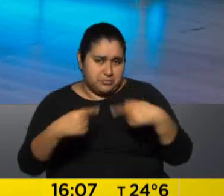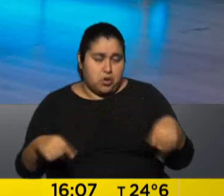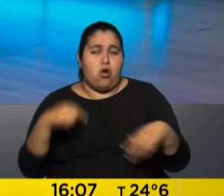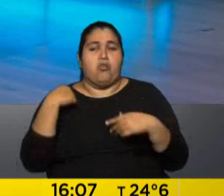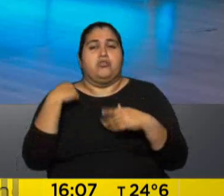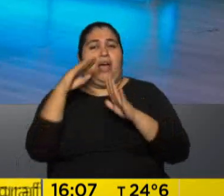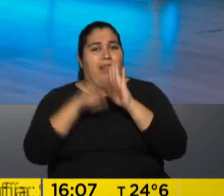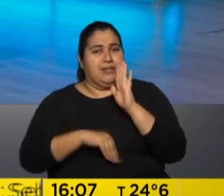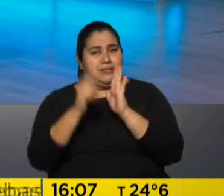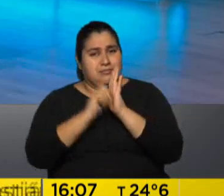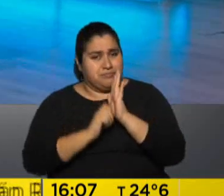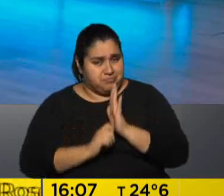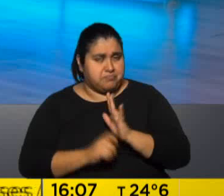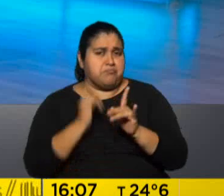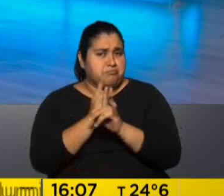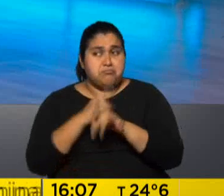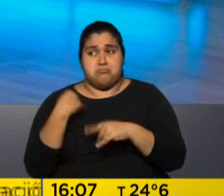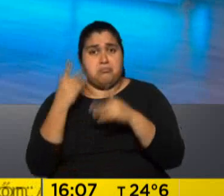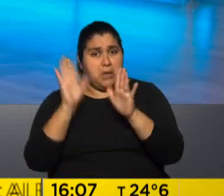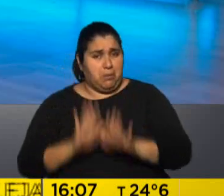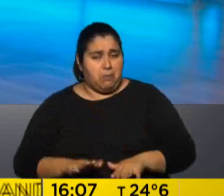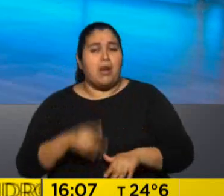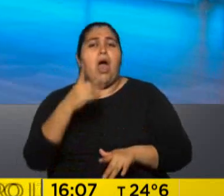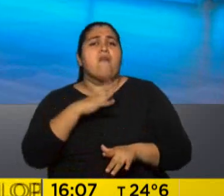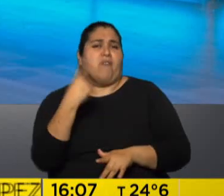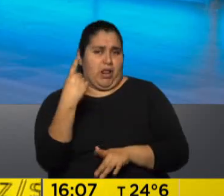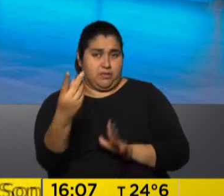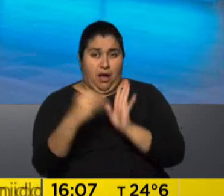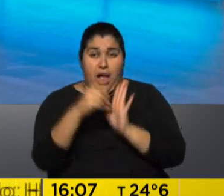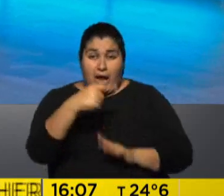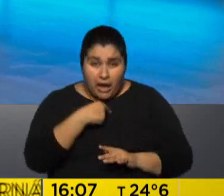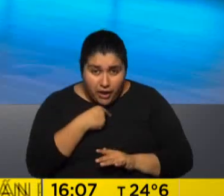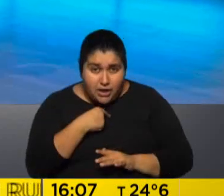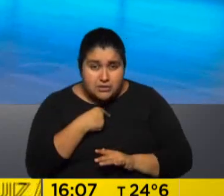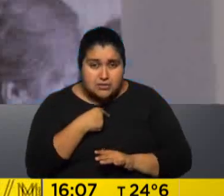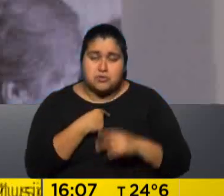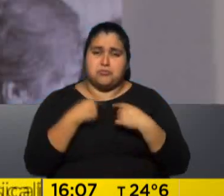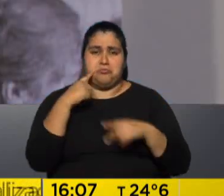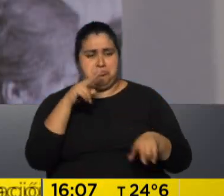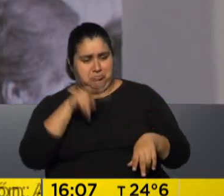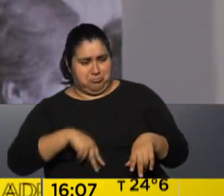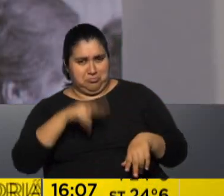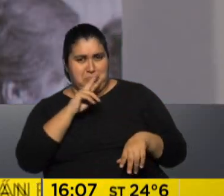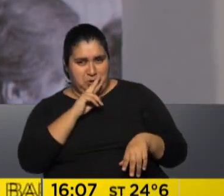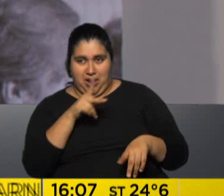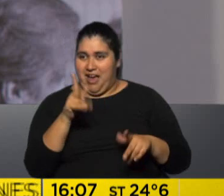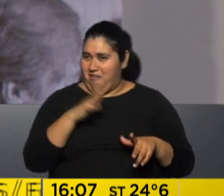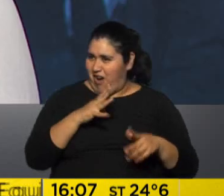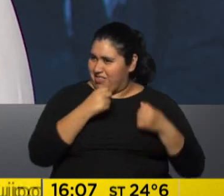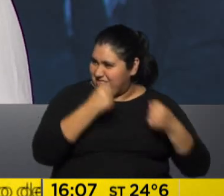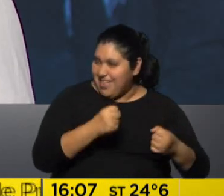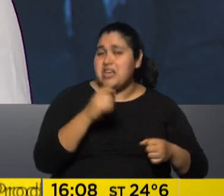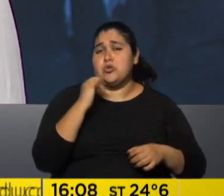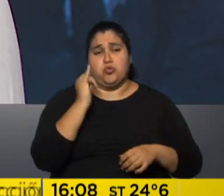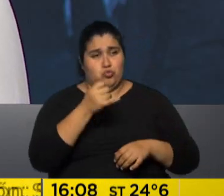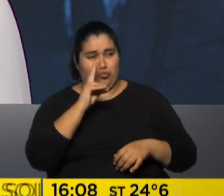y la que quedaba la lista iba y jugaba. Me dice, nos falta una, ¿no querés venir a jugar? Te vio aptitud, te vio ahí algo, solo una actitud. Pasta. Entonces